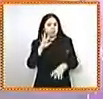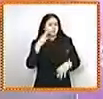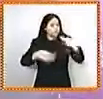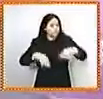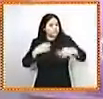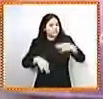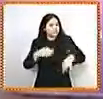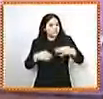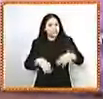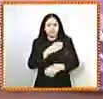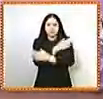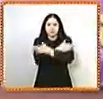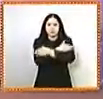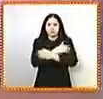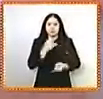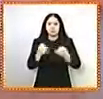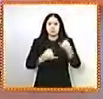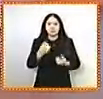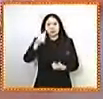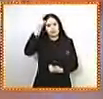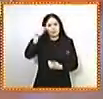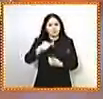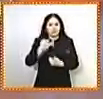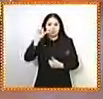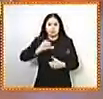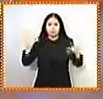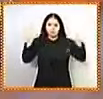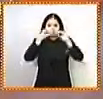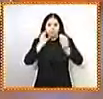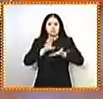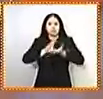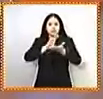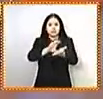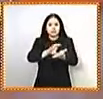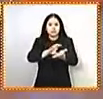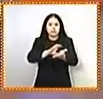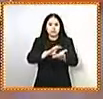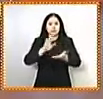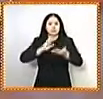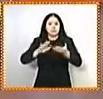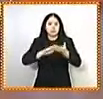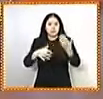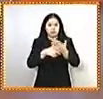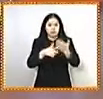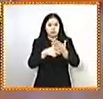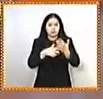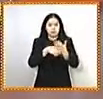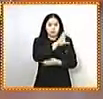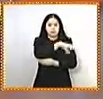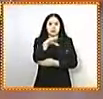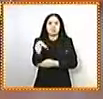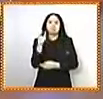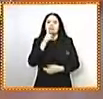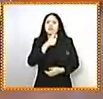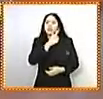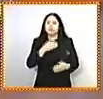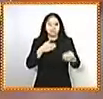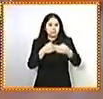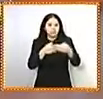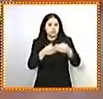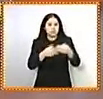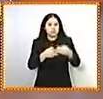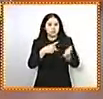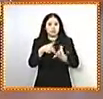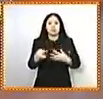Muchas felicidades. Jugadores, les recuerdo que hoy es noche de super premio, así que adquieran su en cualquier punto de venta Loto más cercano, ya